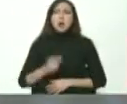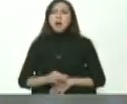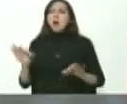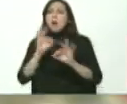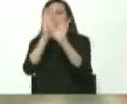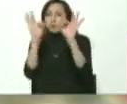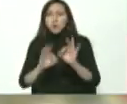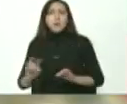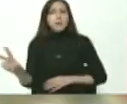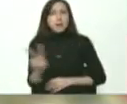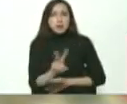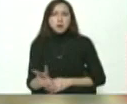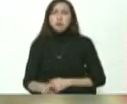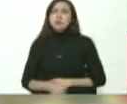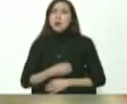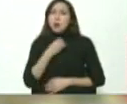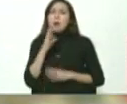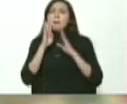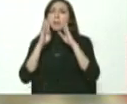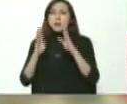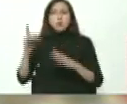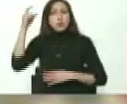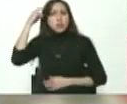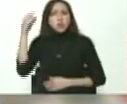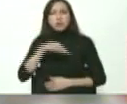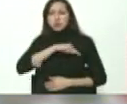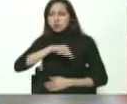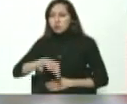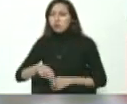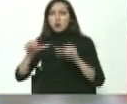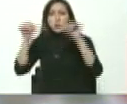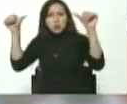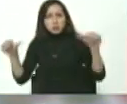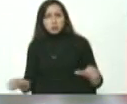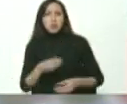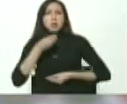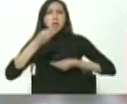venezolano, bendito día en que creamos el método 7 más 7.